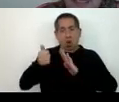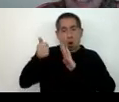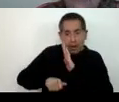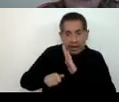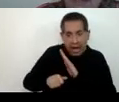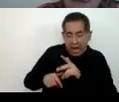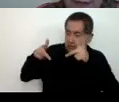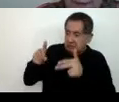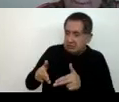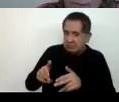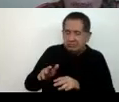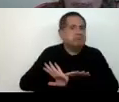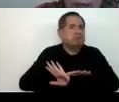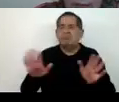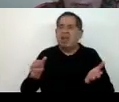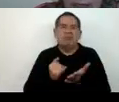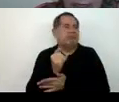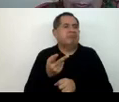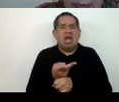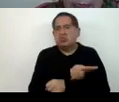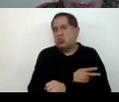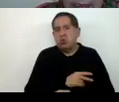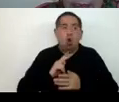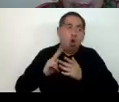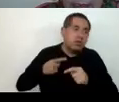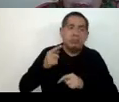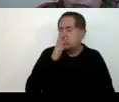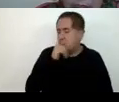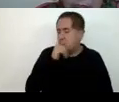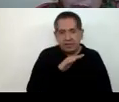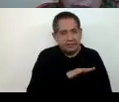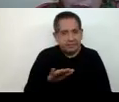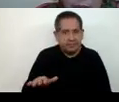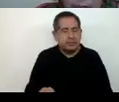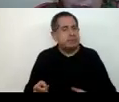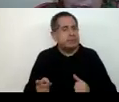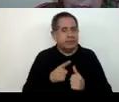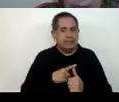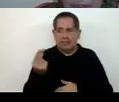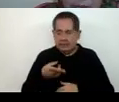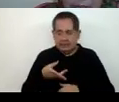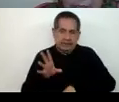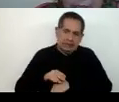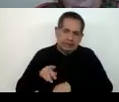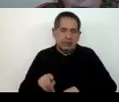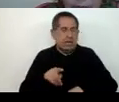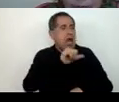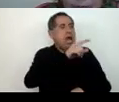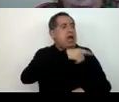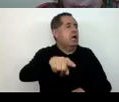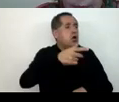regresar a la fertilidad. También se necesita la autorización al personal de